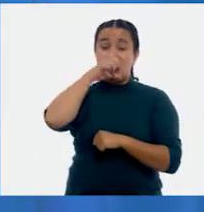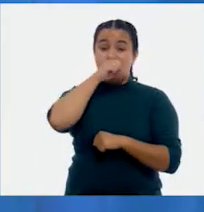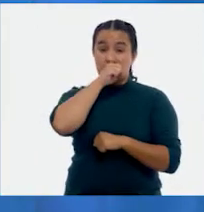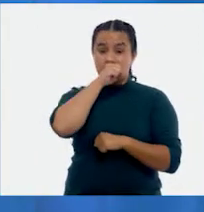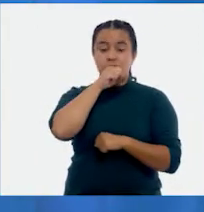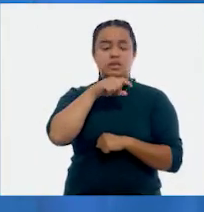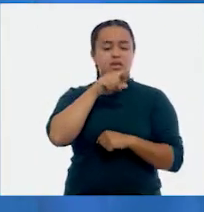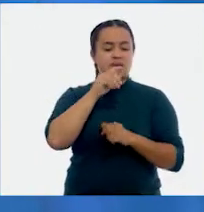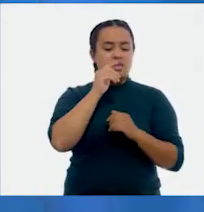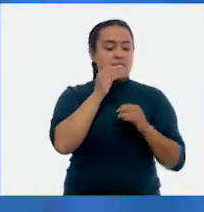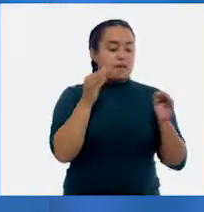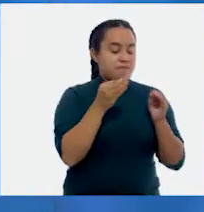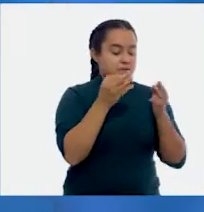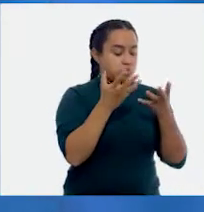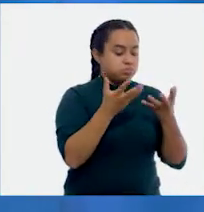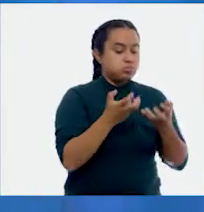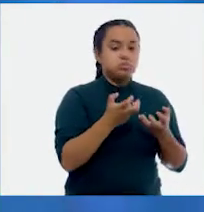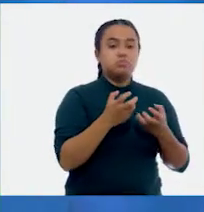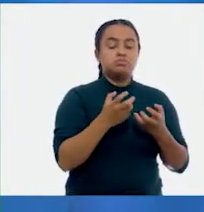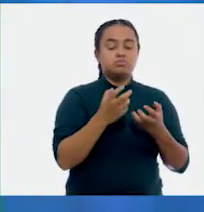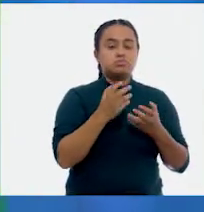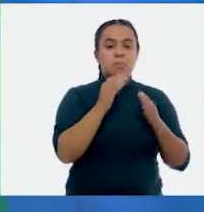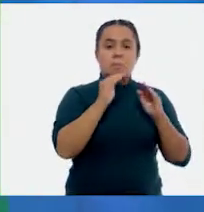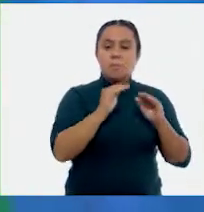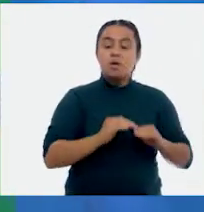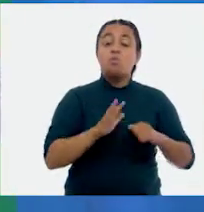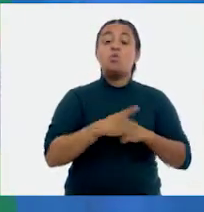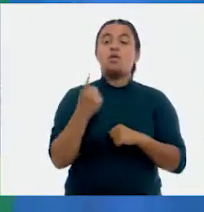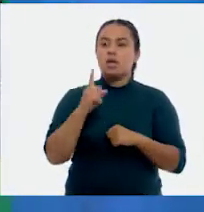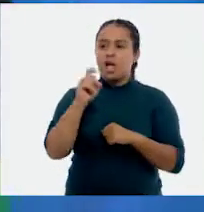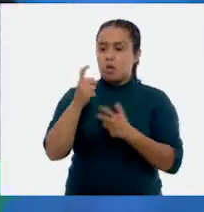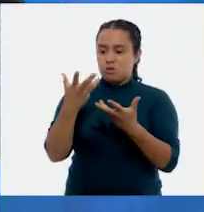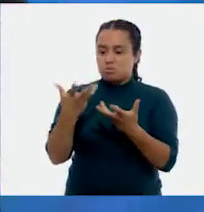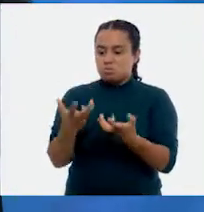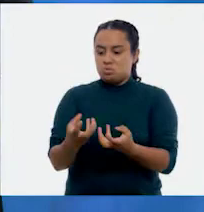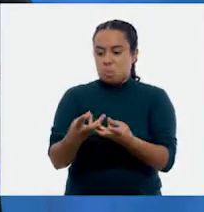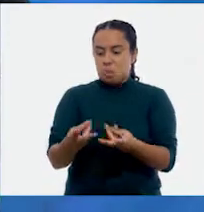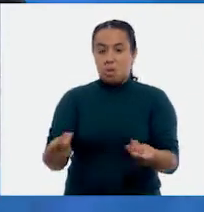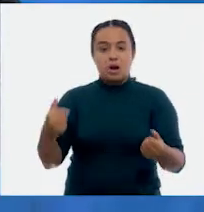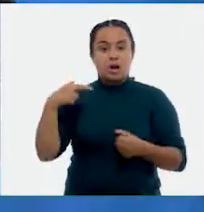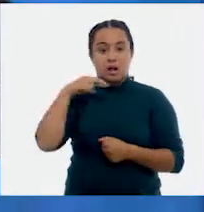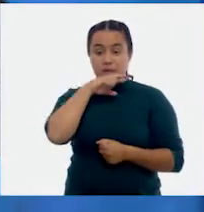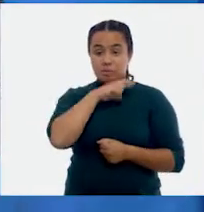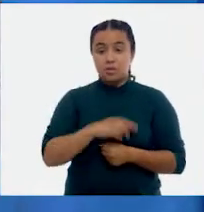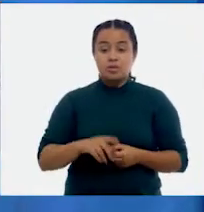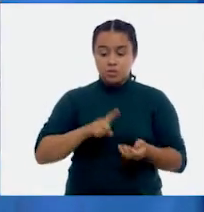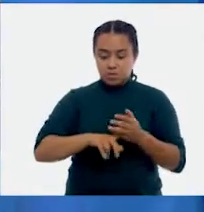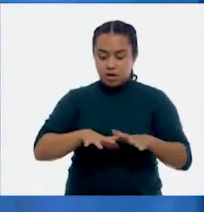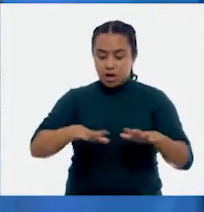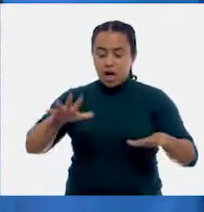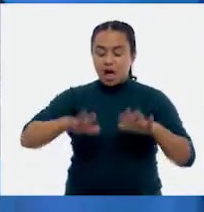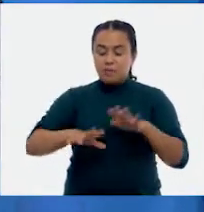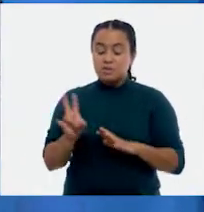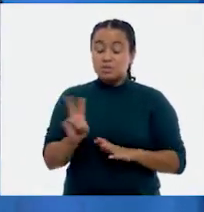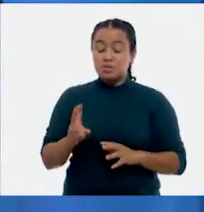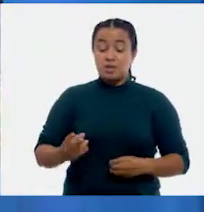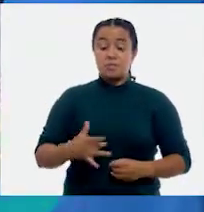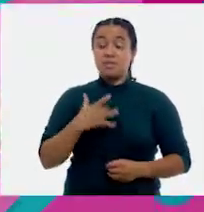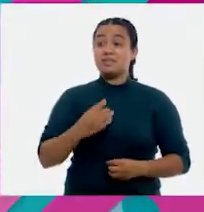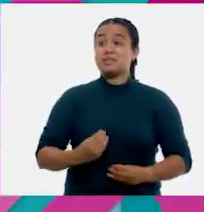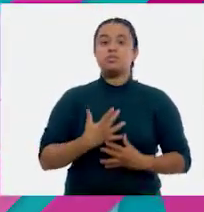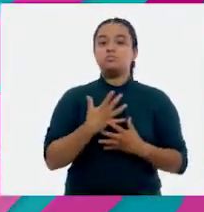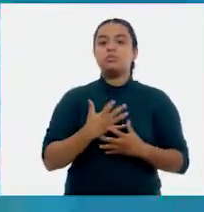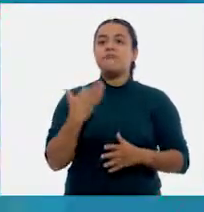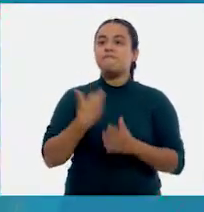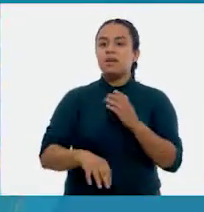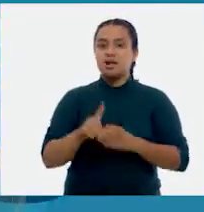humedad porque se evapora más rápido el agua. El suelo pierde nutrimentos por la falta de líquido y entonces las